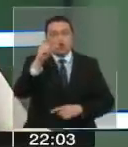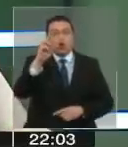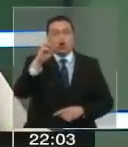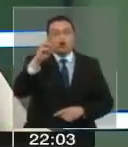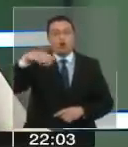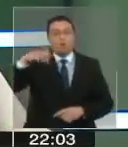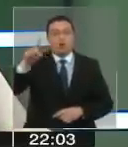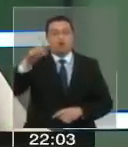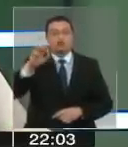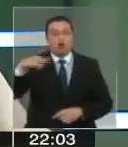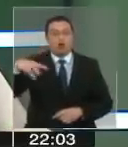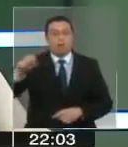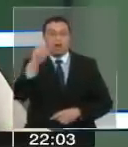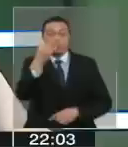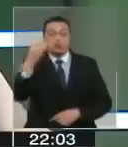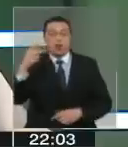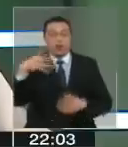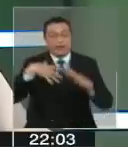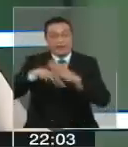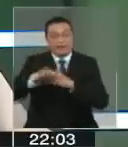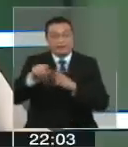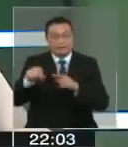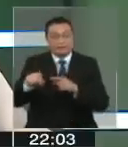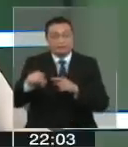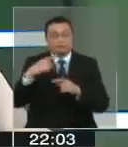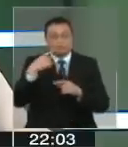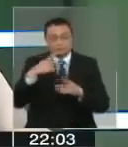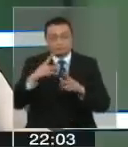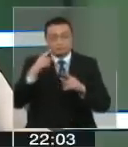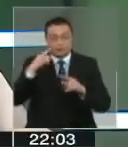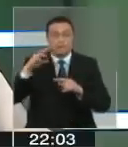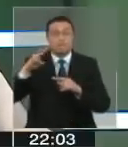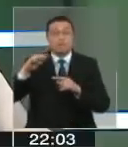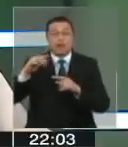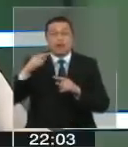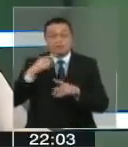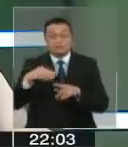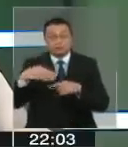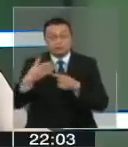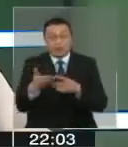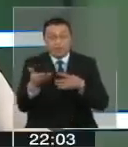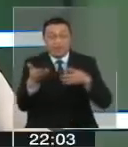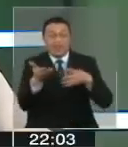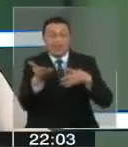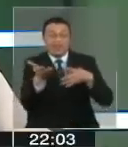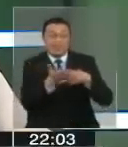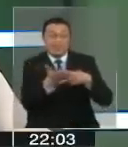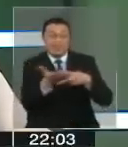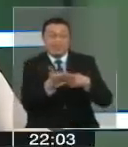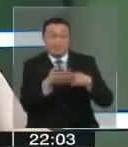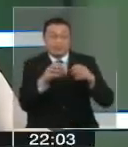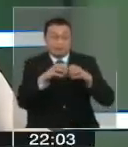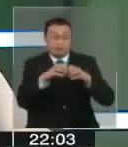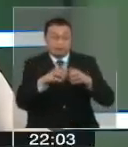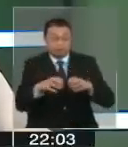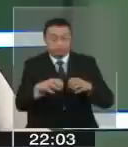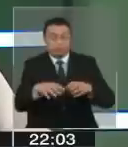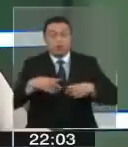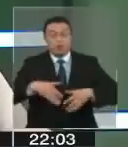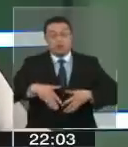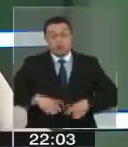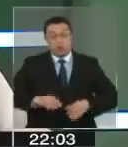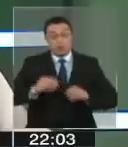cromosoma número 15, en el alelo de la madre, porque cuando se divide, digamos, y se forma el niño,